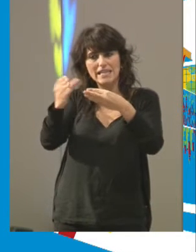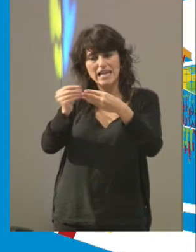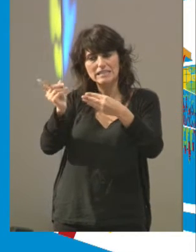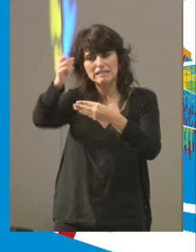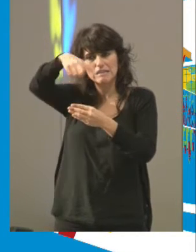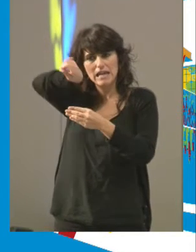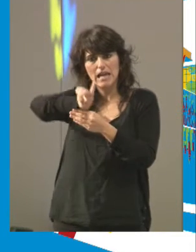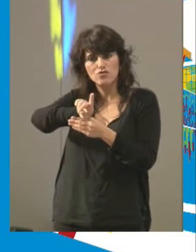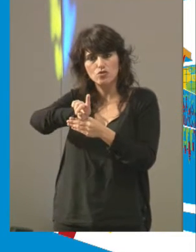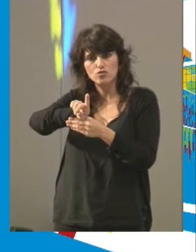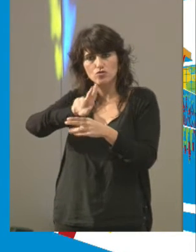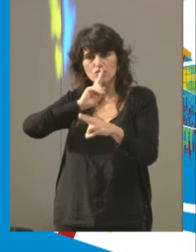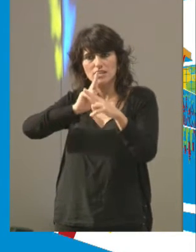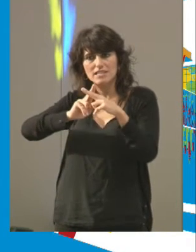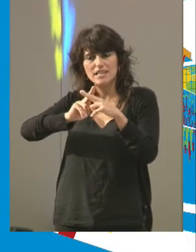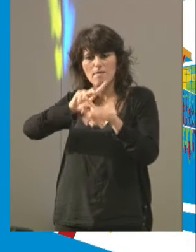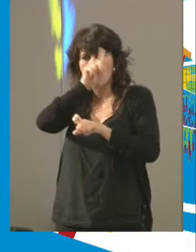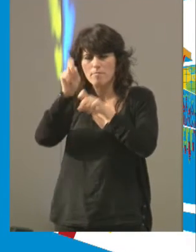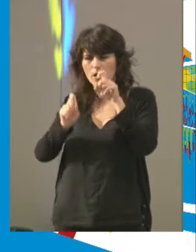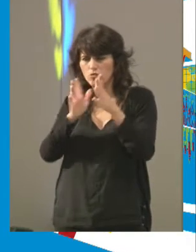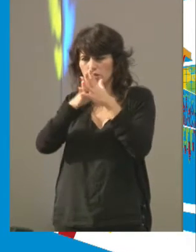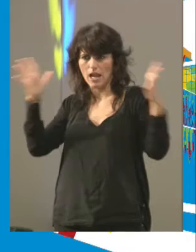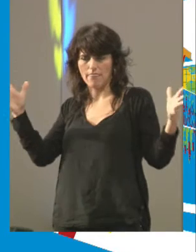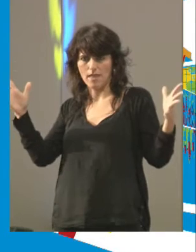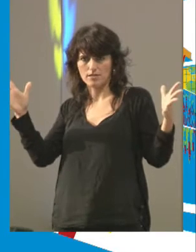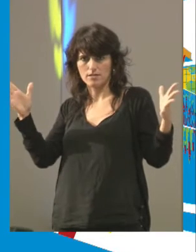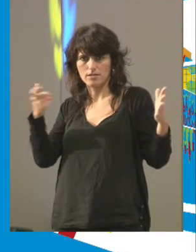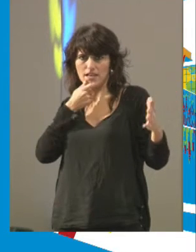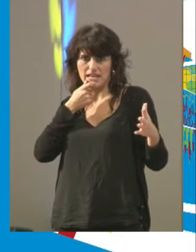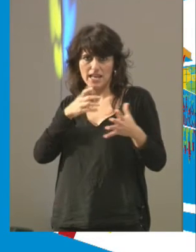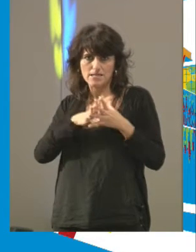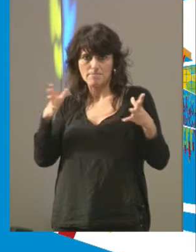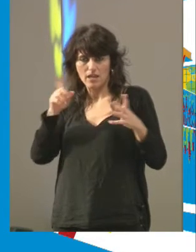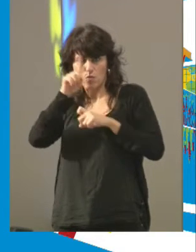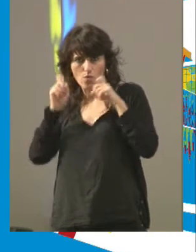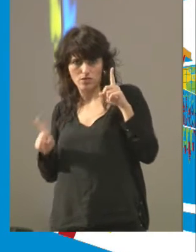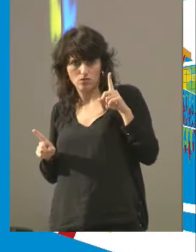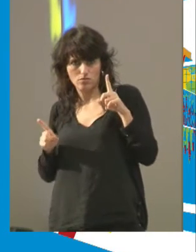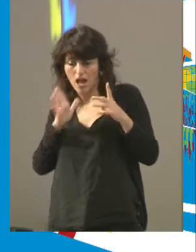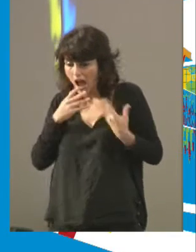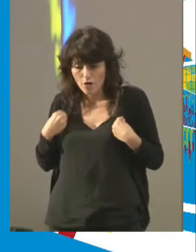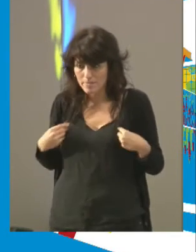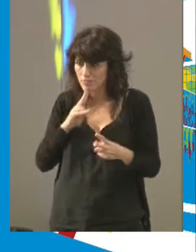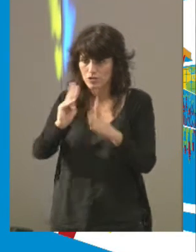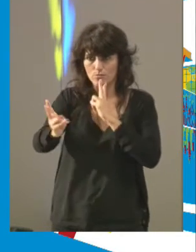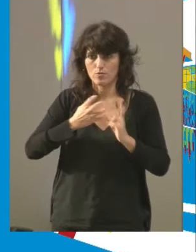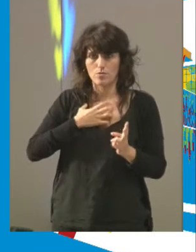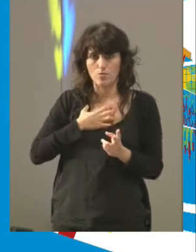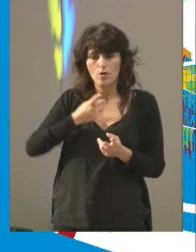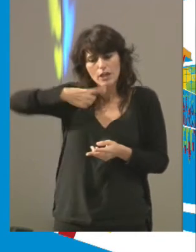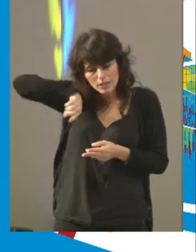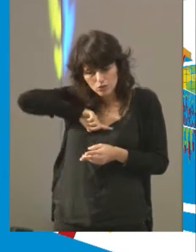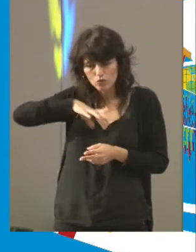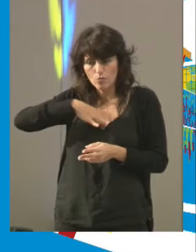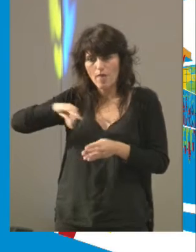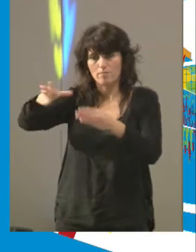que ellos tienen lo que se llaman las grandes preguntas, las big questions, que ahora mismo no pueden responder. Y ahí es donde podemos meternos con